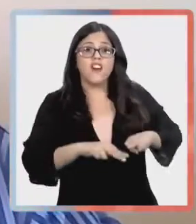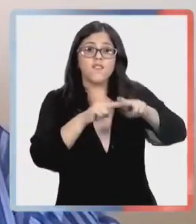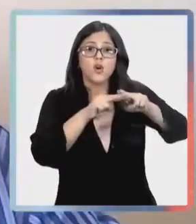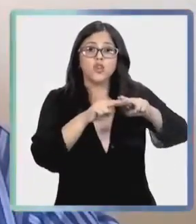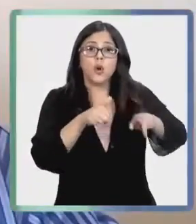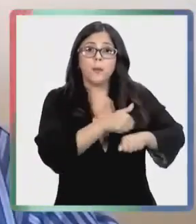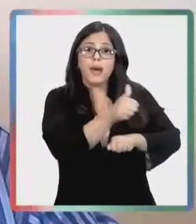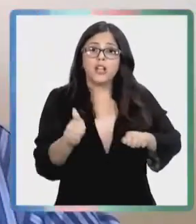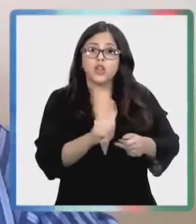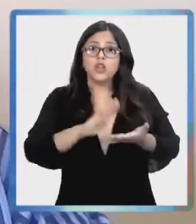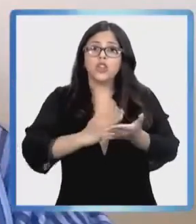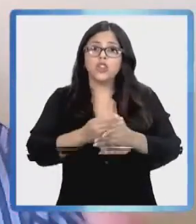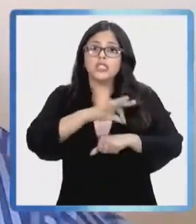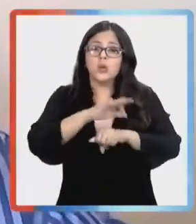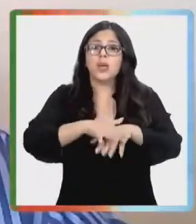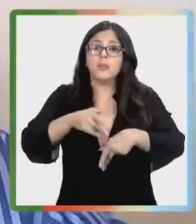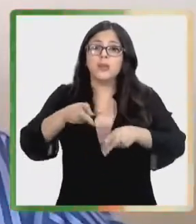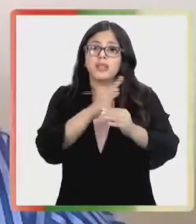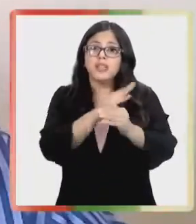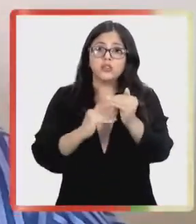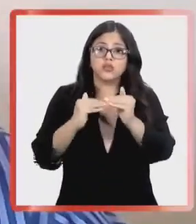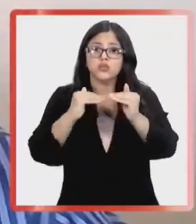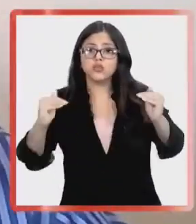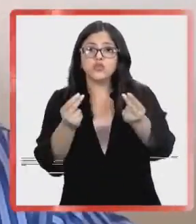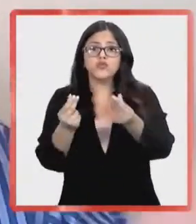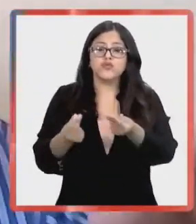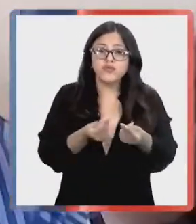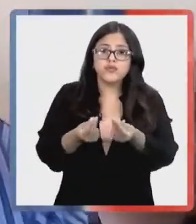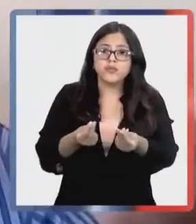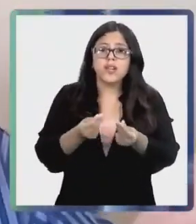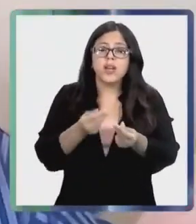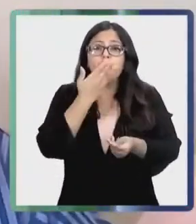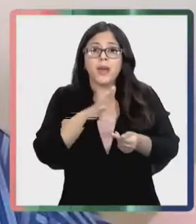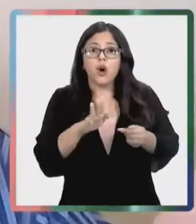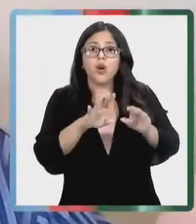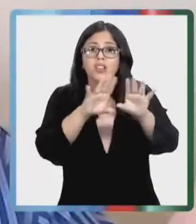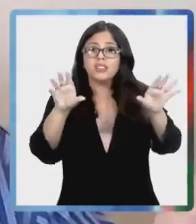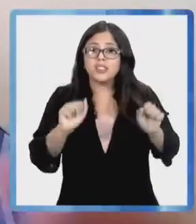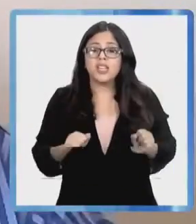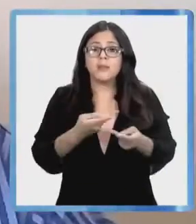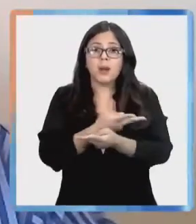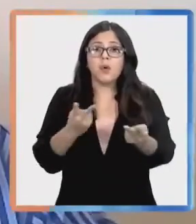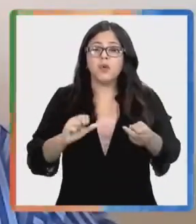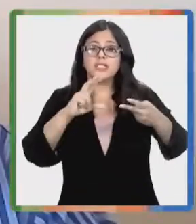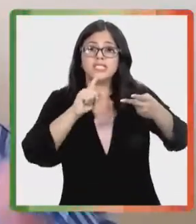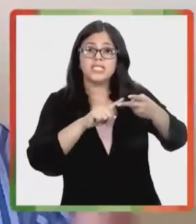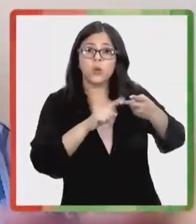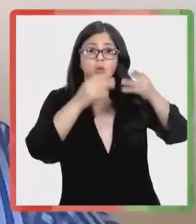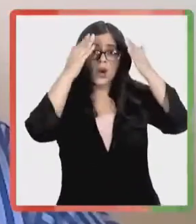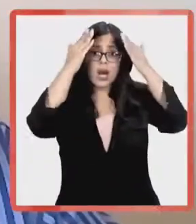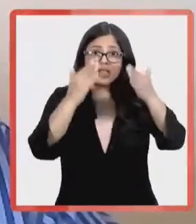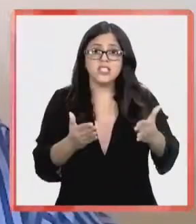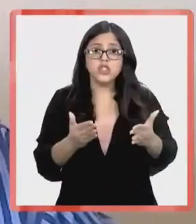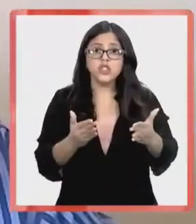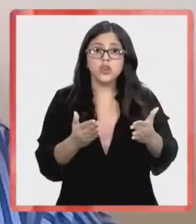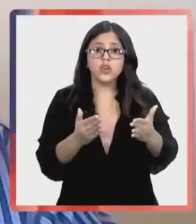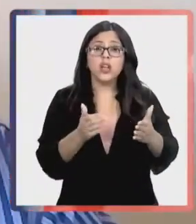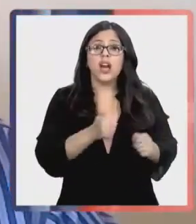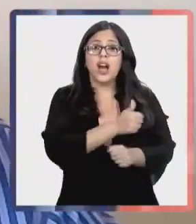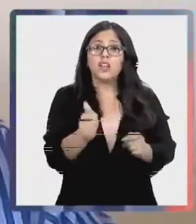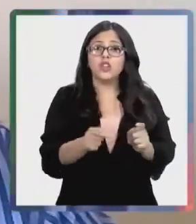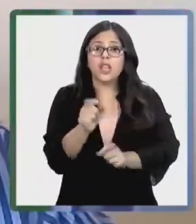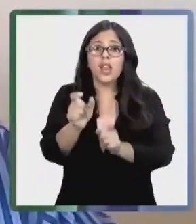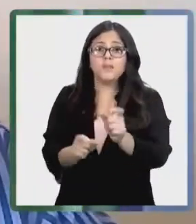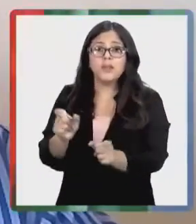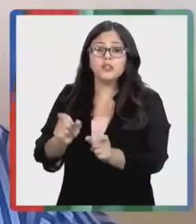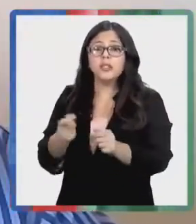Salud que permita reequilibrar los dineros del sistema, mejorando el sistema público. Lo segundo es darle atención primaria universal a